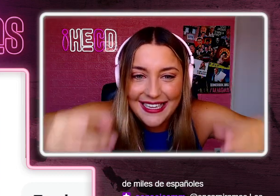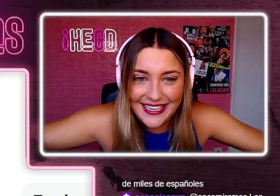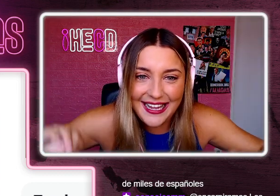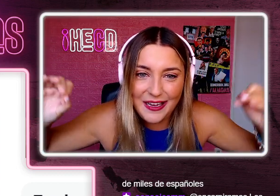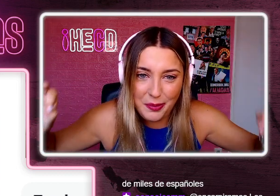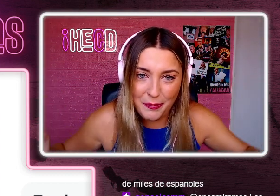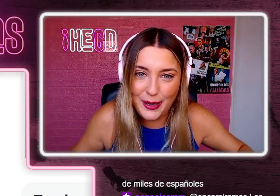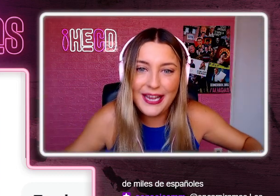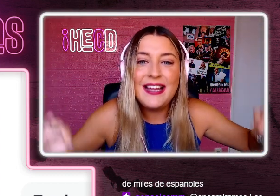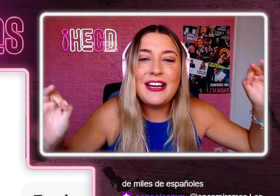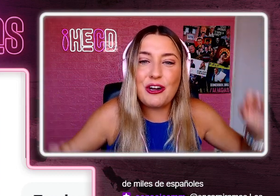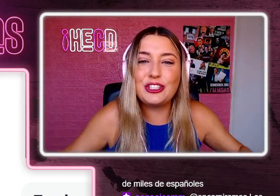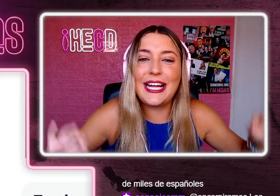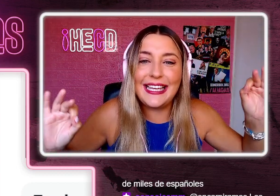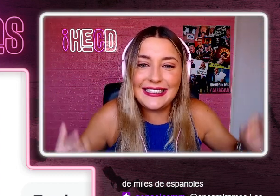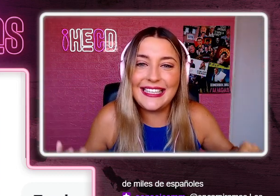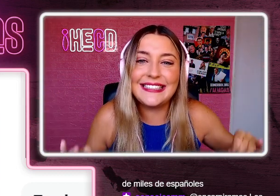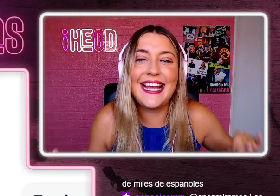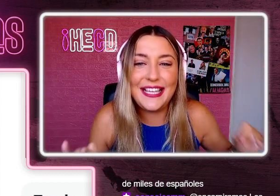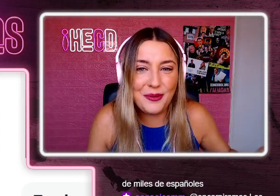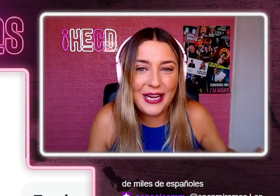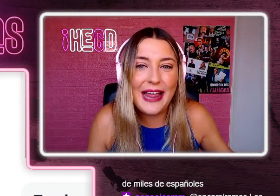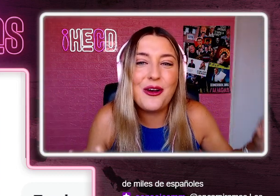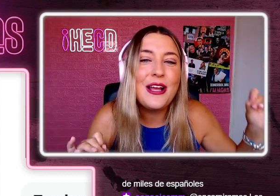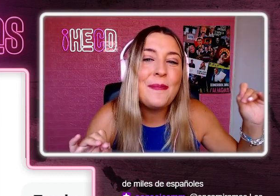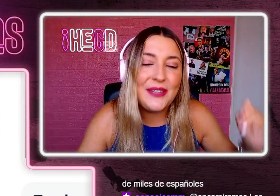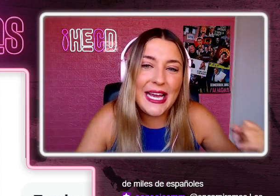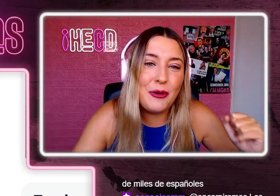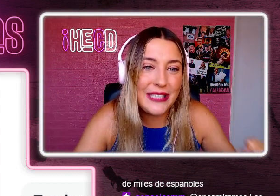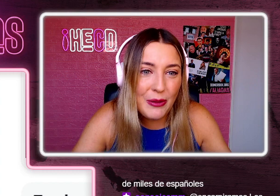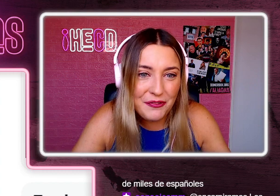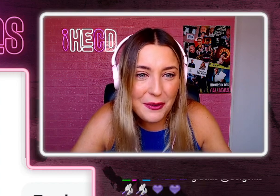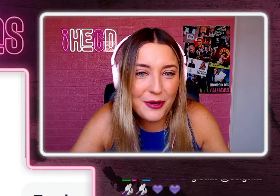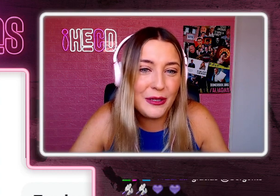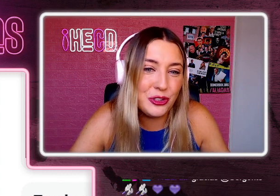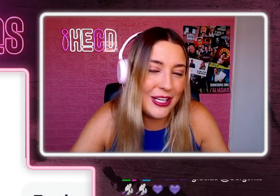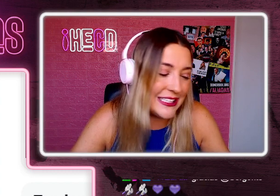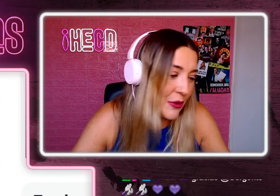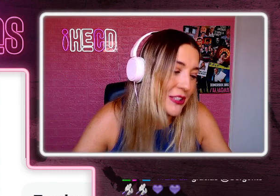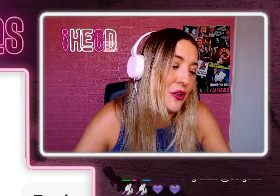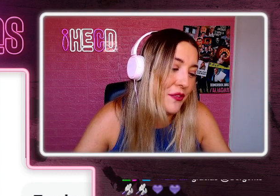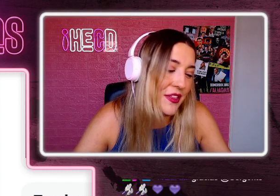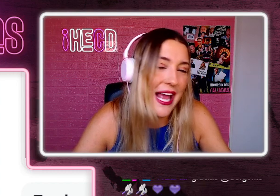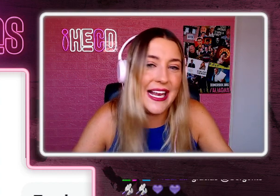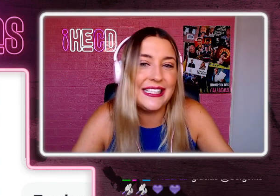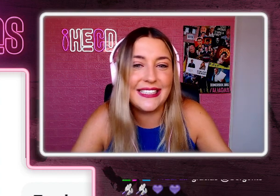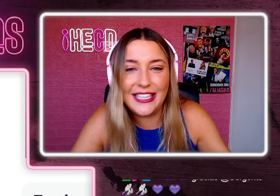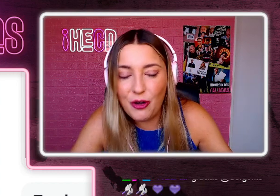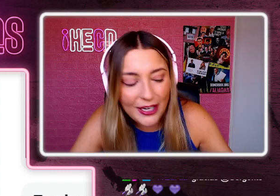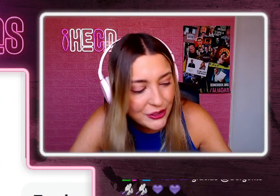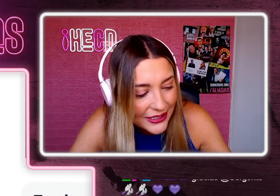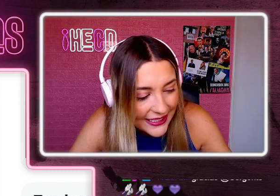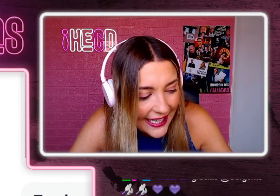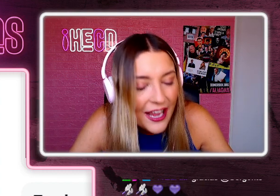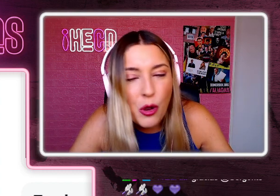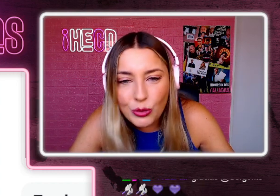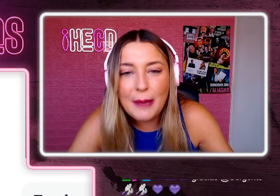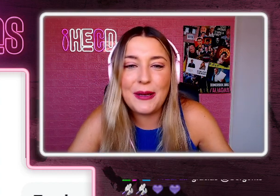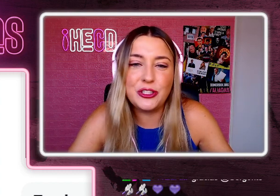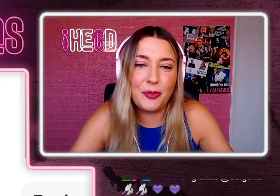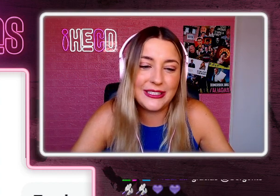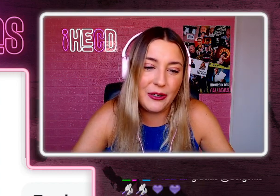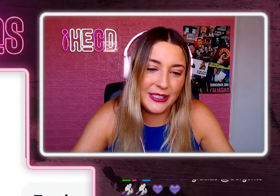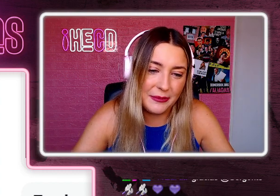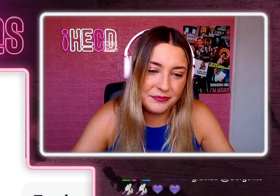diputada gallega del PP Rosa Quintana se ha equivocado y ha votado a favor del uso de las lenguas cooficiales en el congreso así que